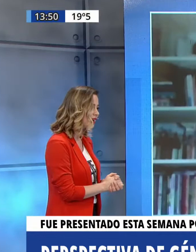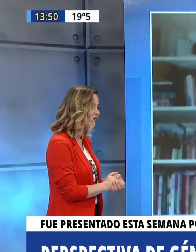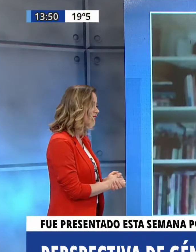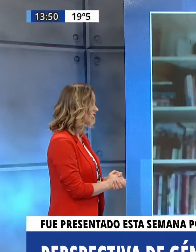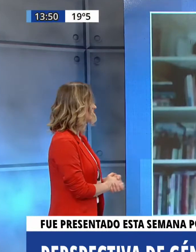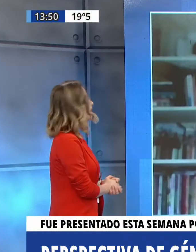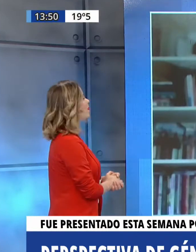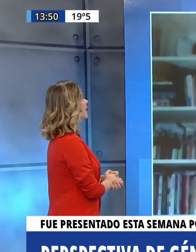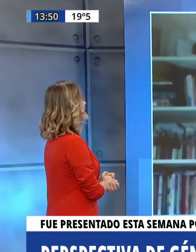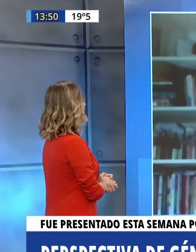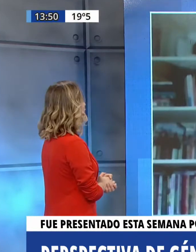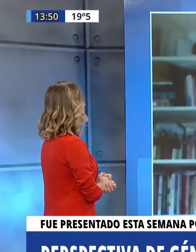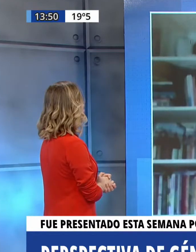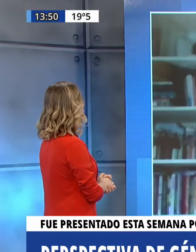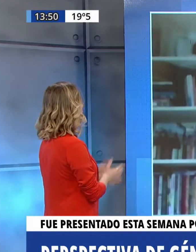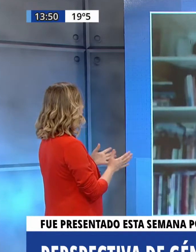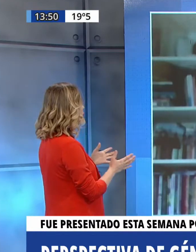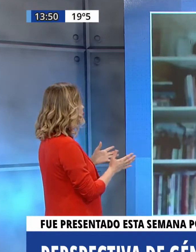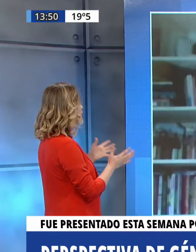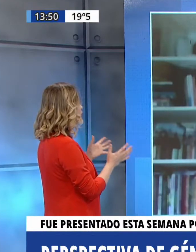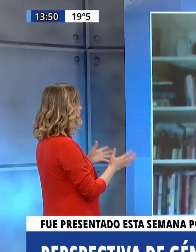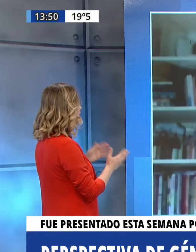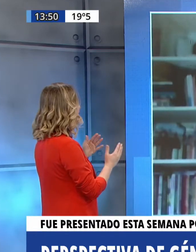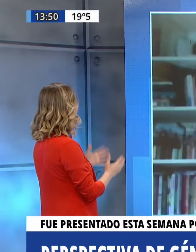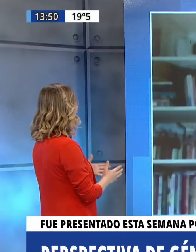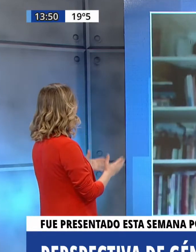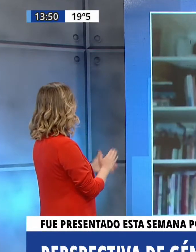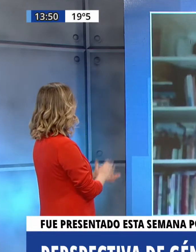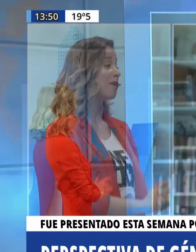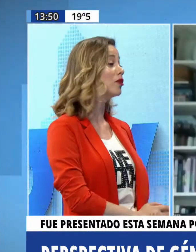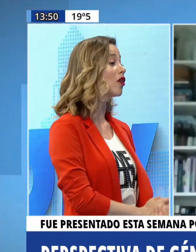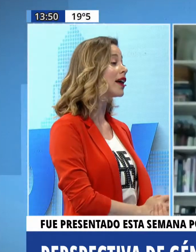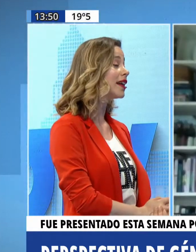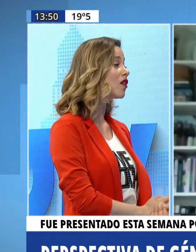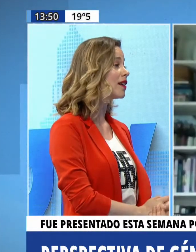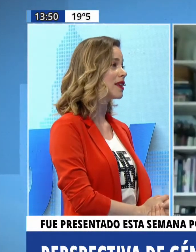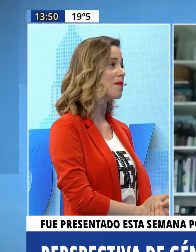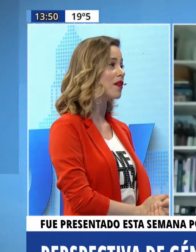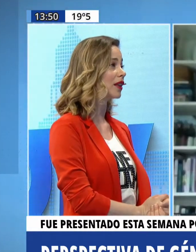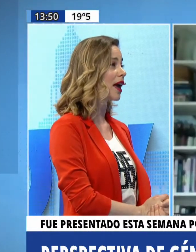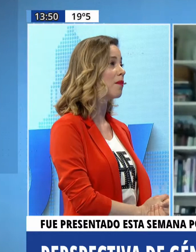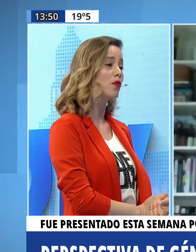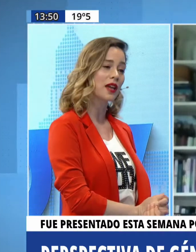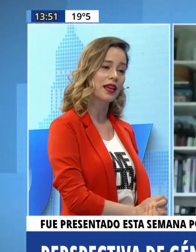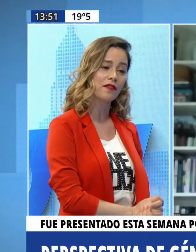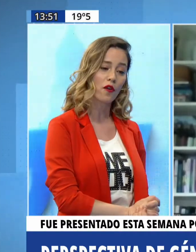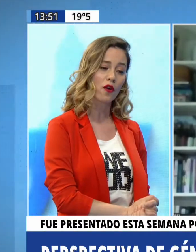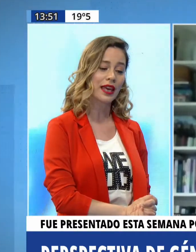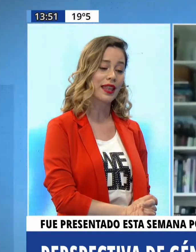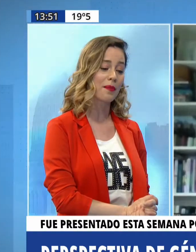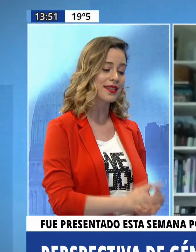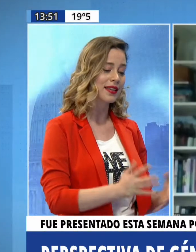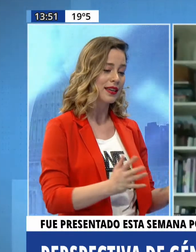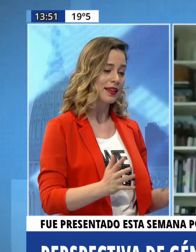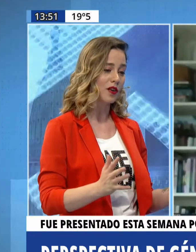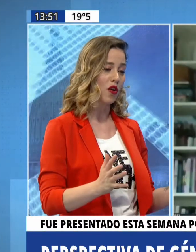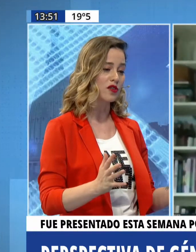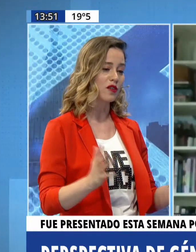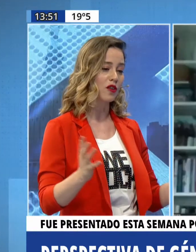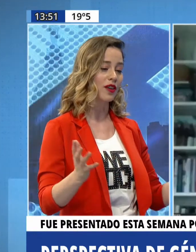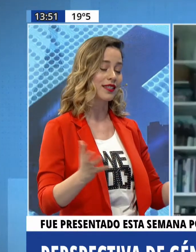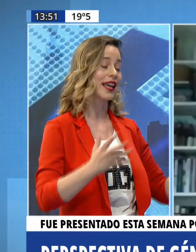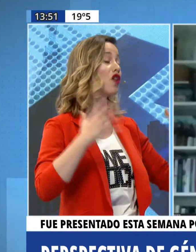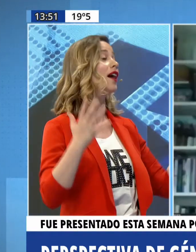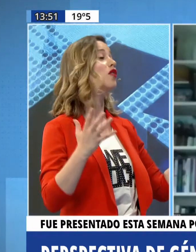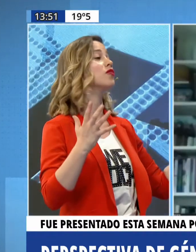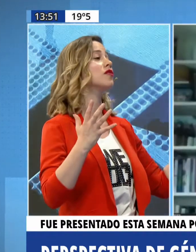Carvajal que siempre está con nosotros más aún los viernes de cara a Punto Género que siempre nos trae mucha info y además nos